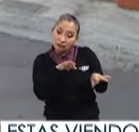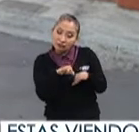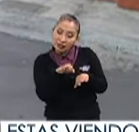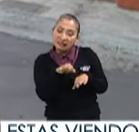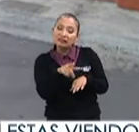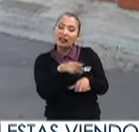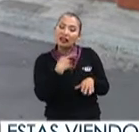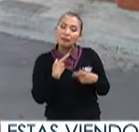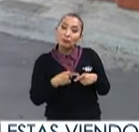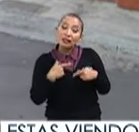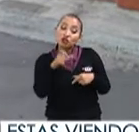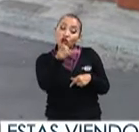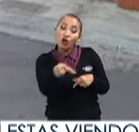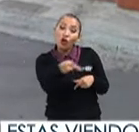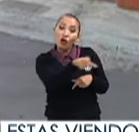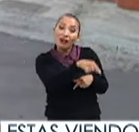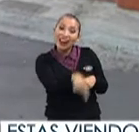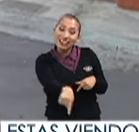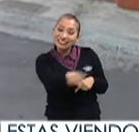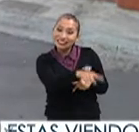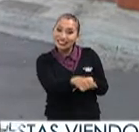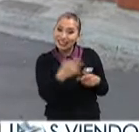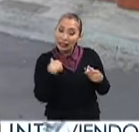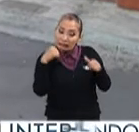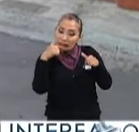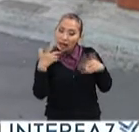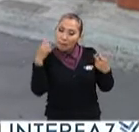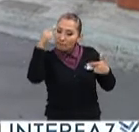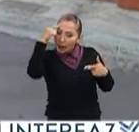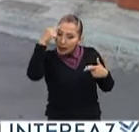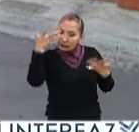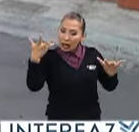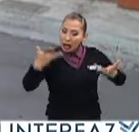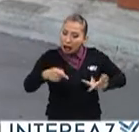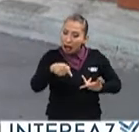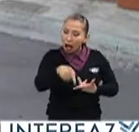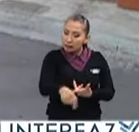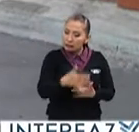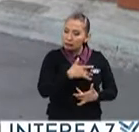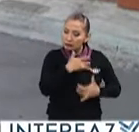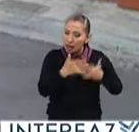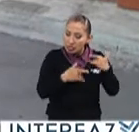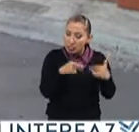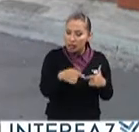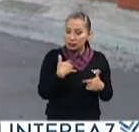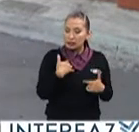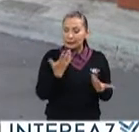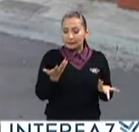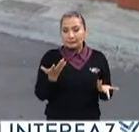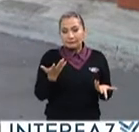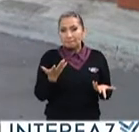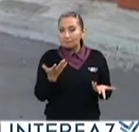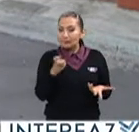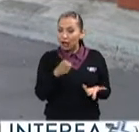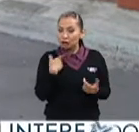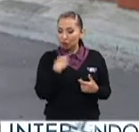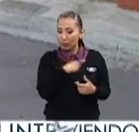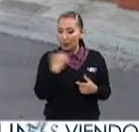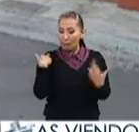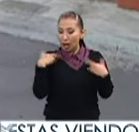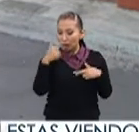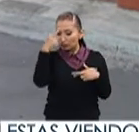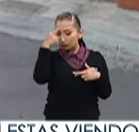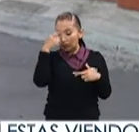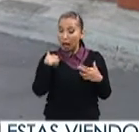trabajando para personas, con personas que piensan, que actúan, que sienten y definitivamente eso nos debe